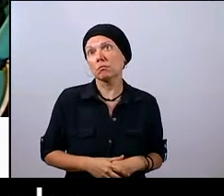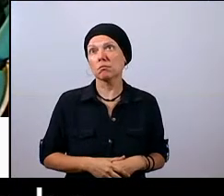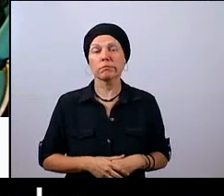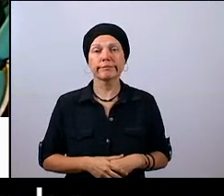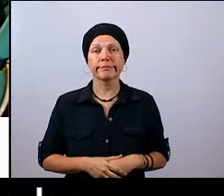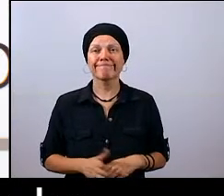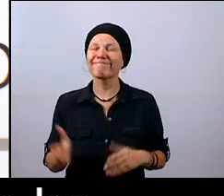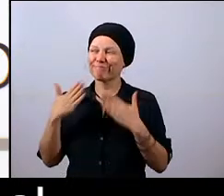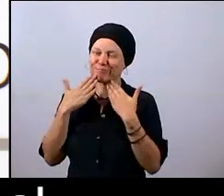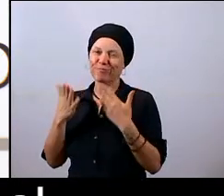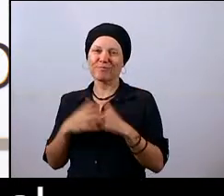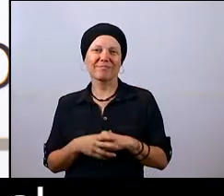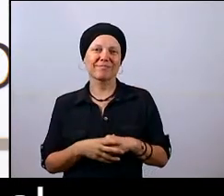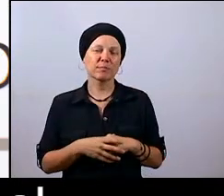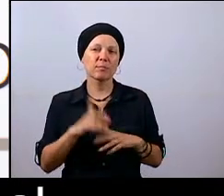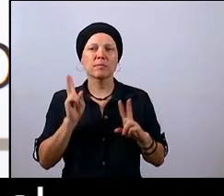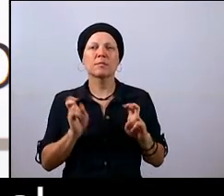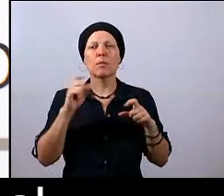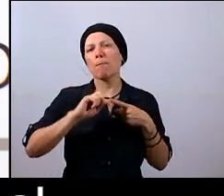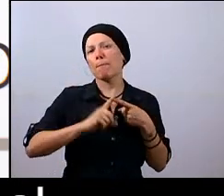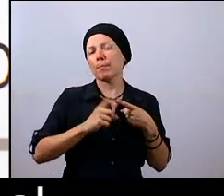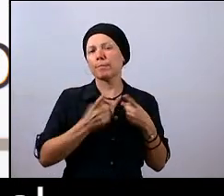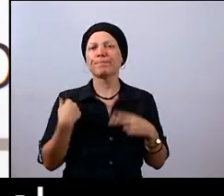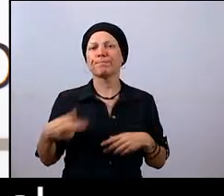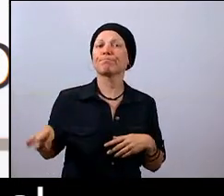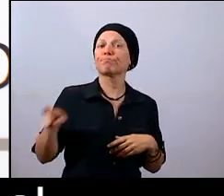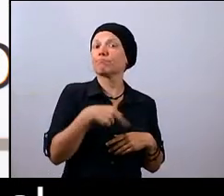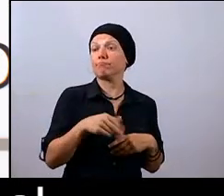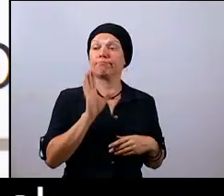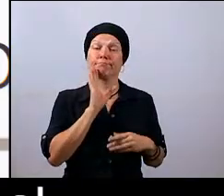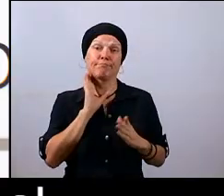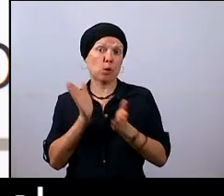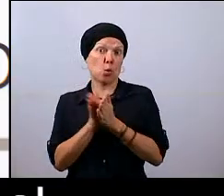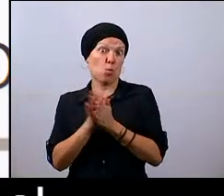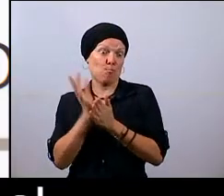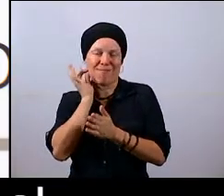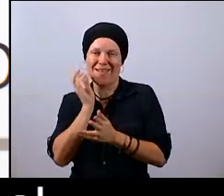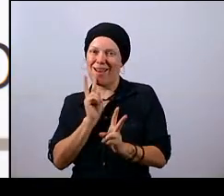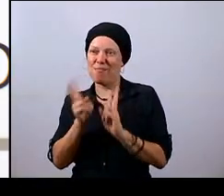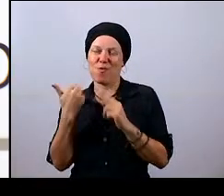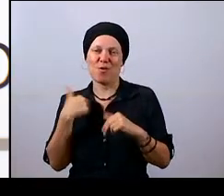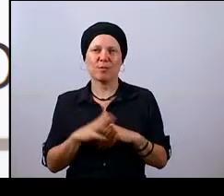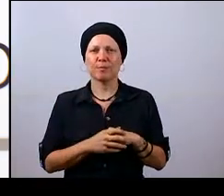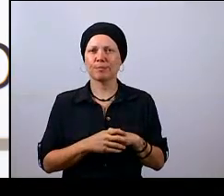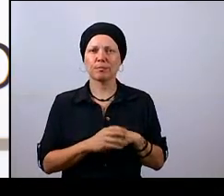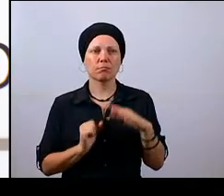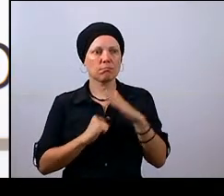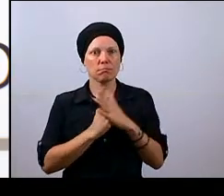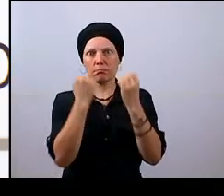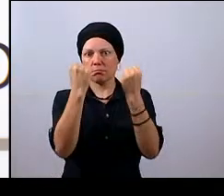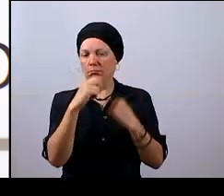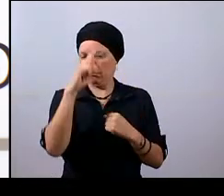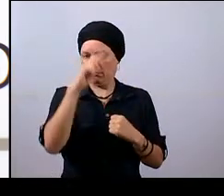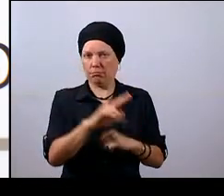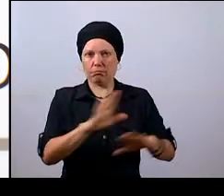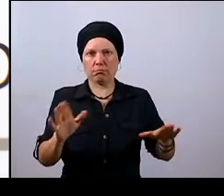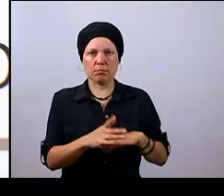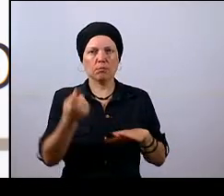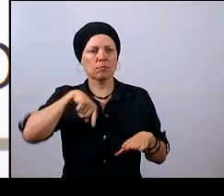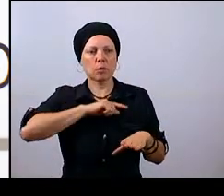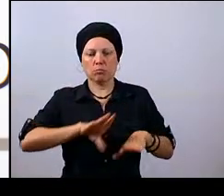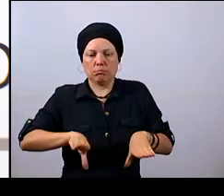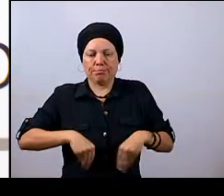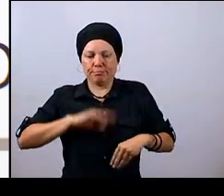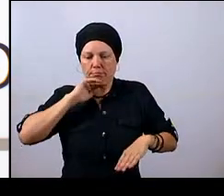bien, muchísimas gracias. En relación con lo primero, reiterar lo que le he dicho a su compañera. Tenemos el máximo respeto institucional, acatamos y